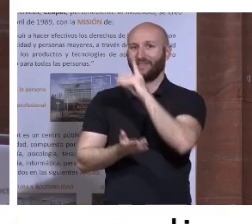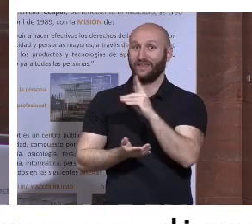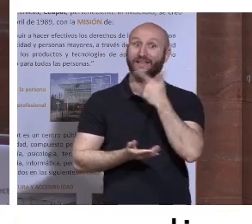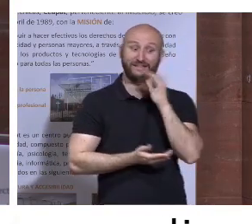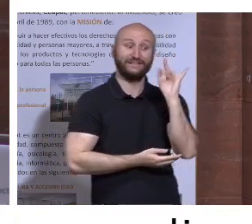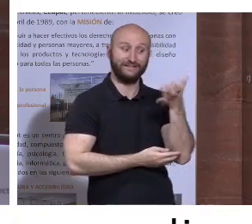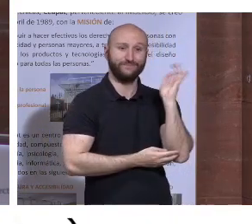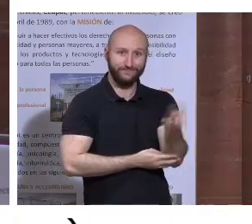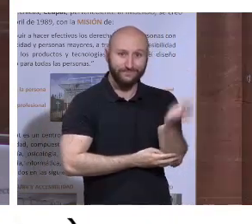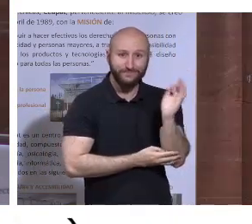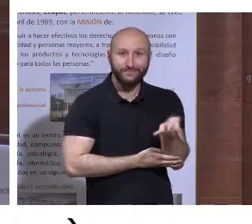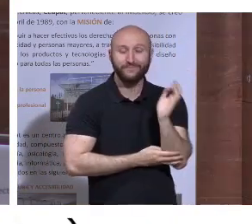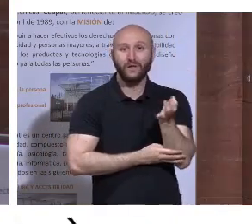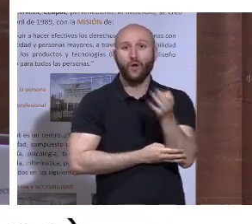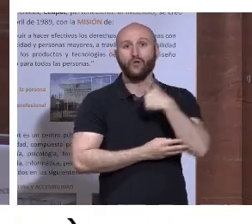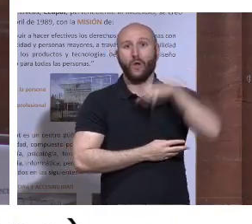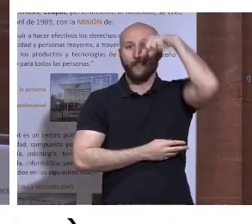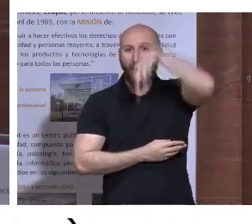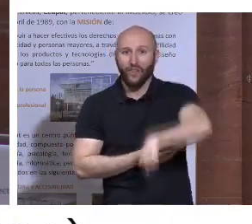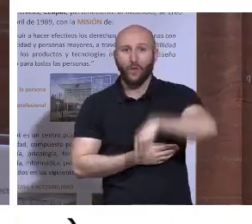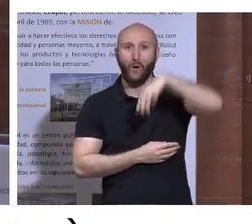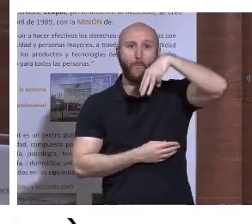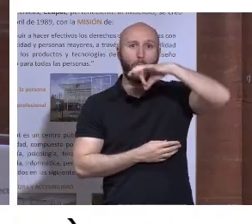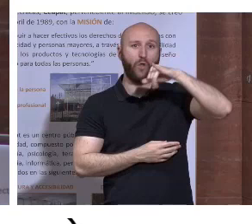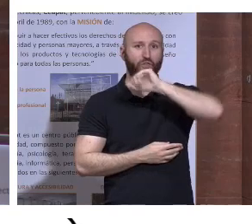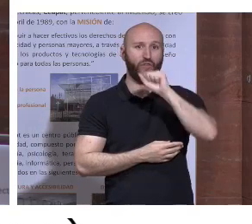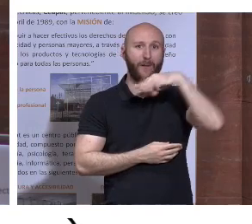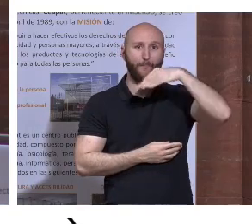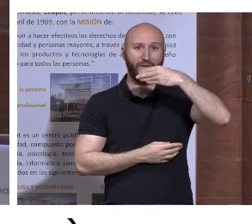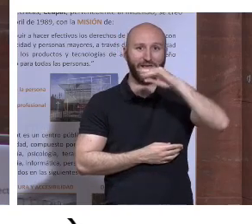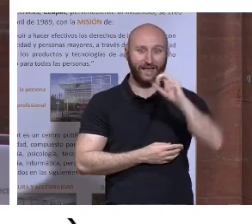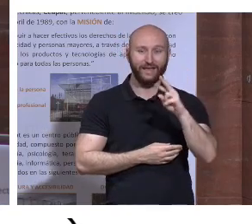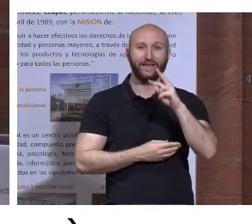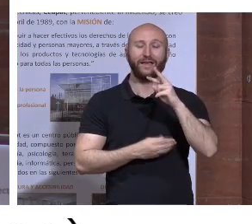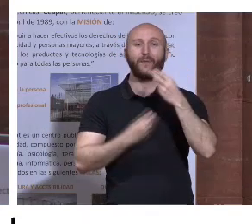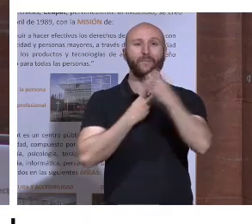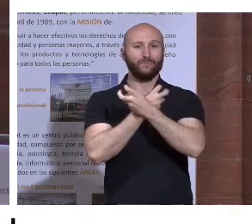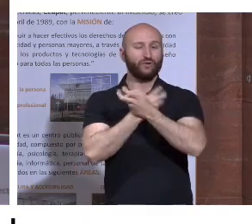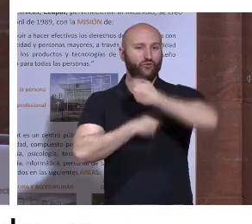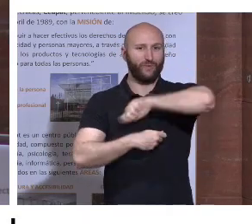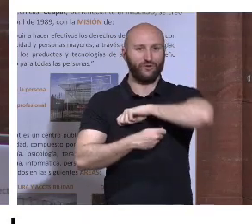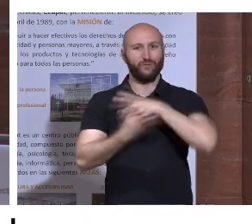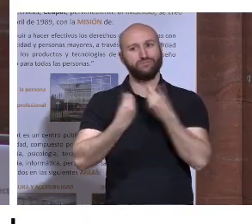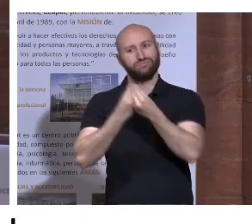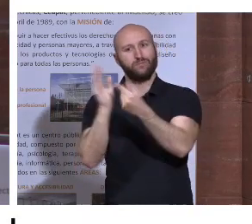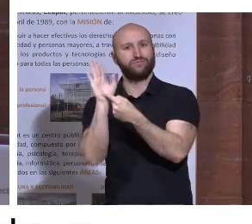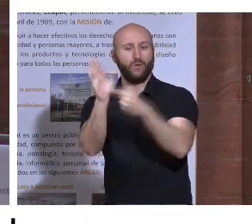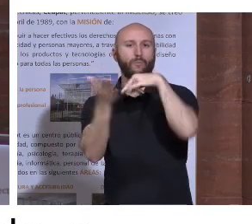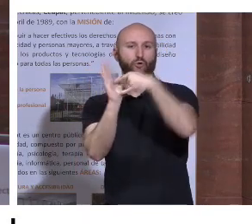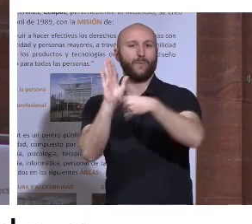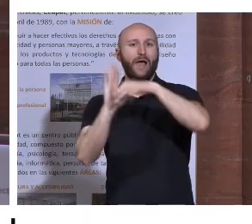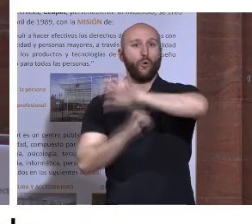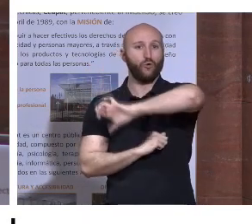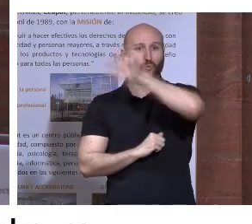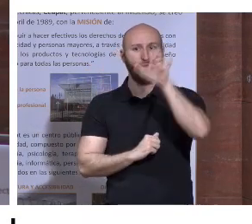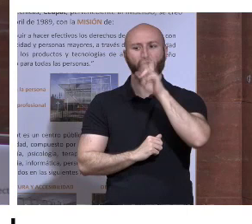Claro. O yo he bajado a Mozambique con dos traumatólogos españoles que iban con un programa europeo y he visto